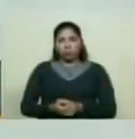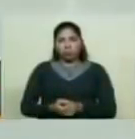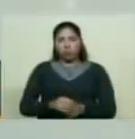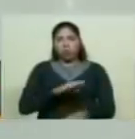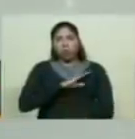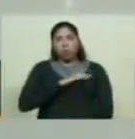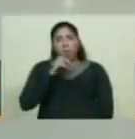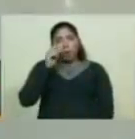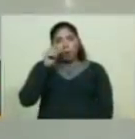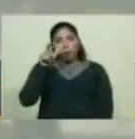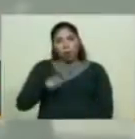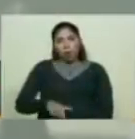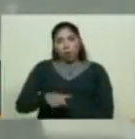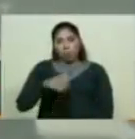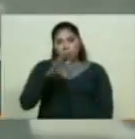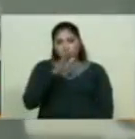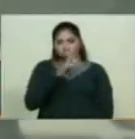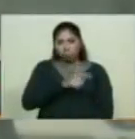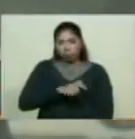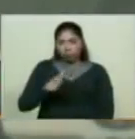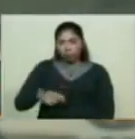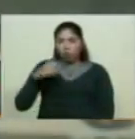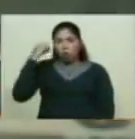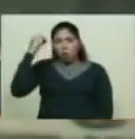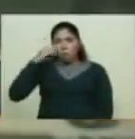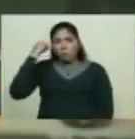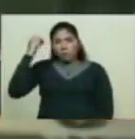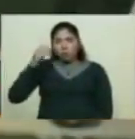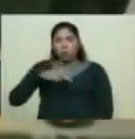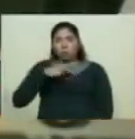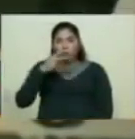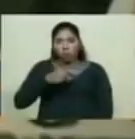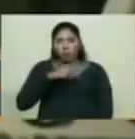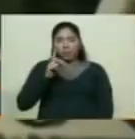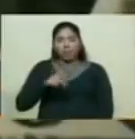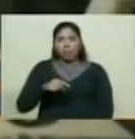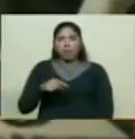las opiniones políticas y las costumbres políticas